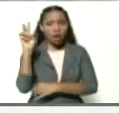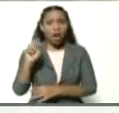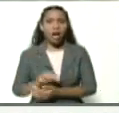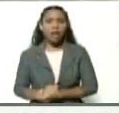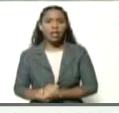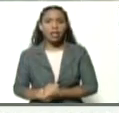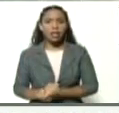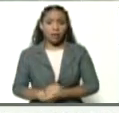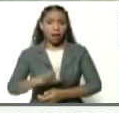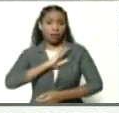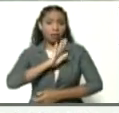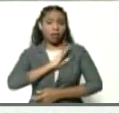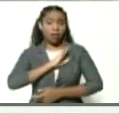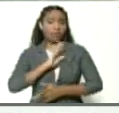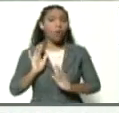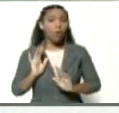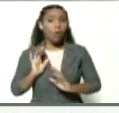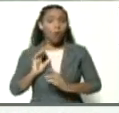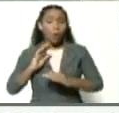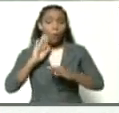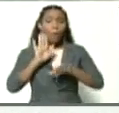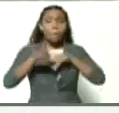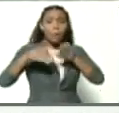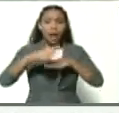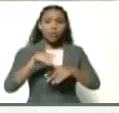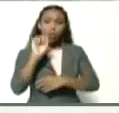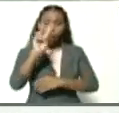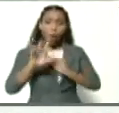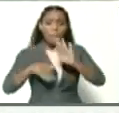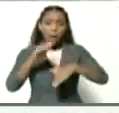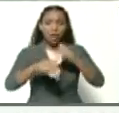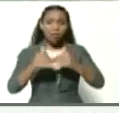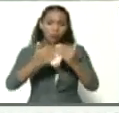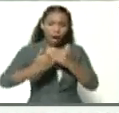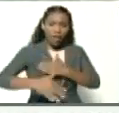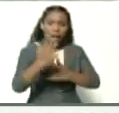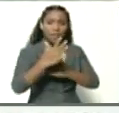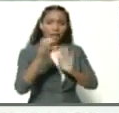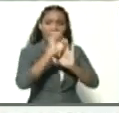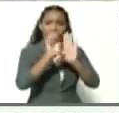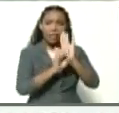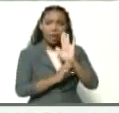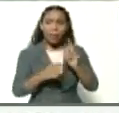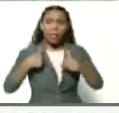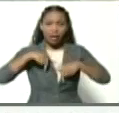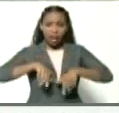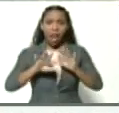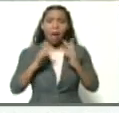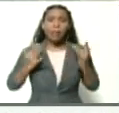ha tenido un paso adelante, dos pasos adelante en cada etapa de la pandemia.